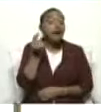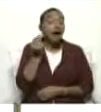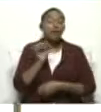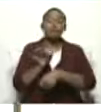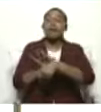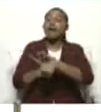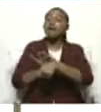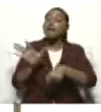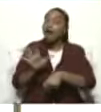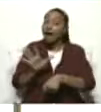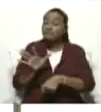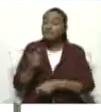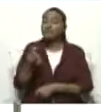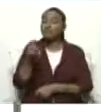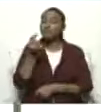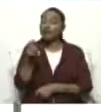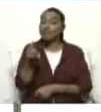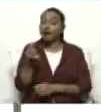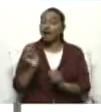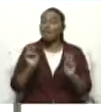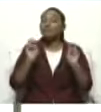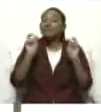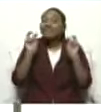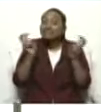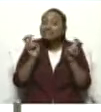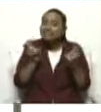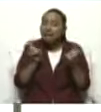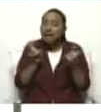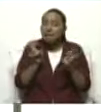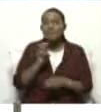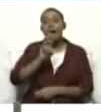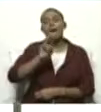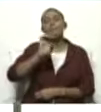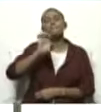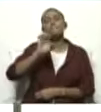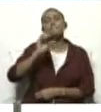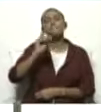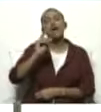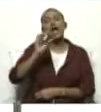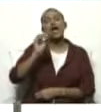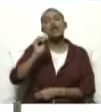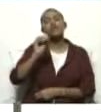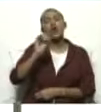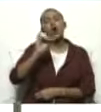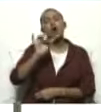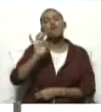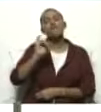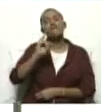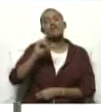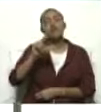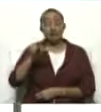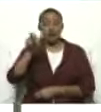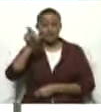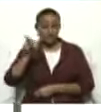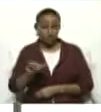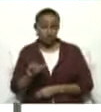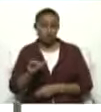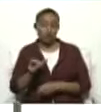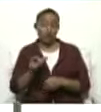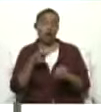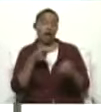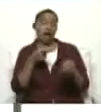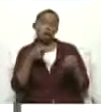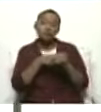veces del tema de, por ejemplo, la pedofilia vinculada al matrimonio infantil,